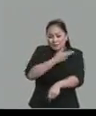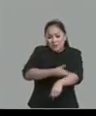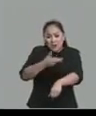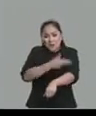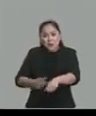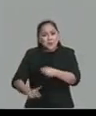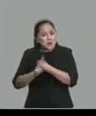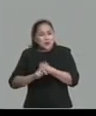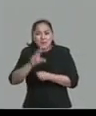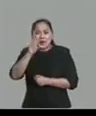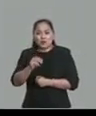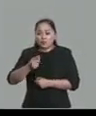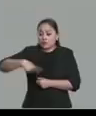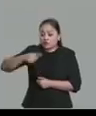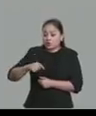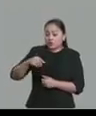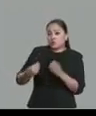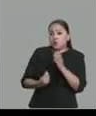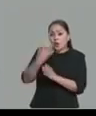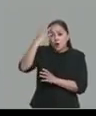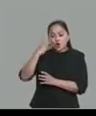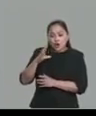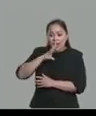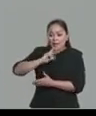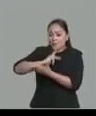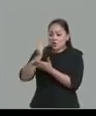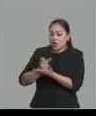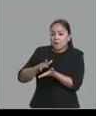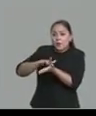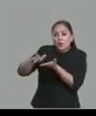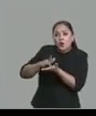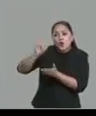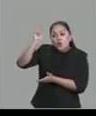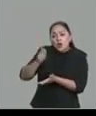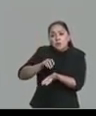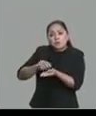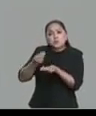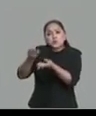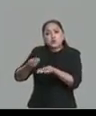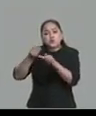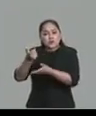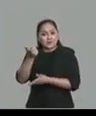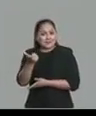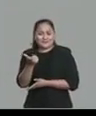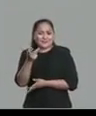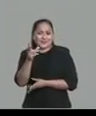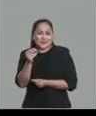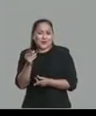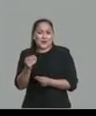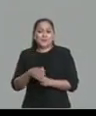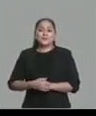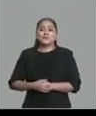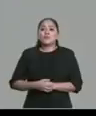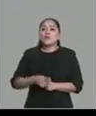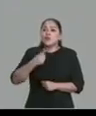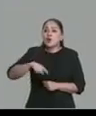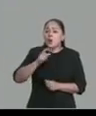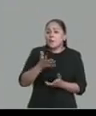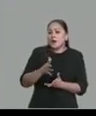programa asistencialista y hemos bajado casi 20 puntos el porcentaje de pobreza extrema.